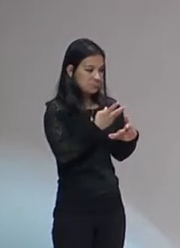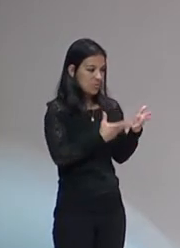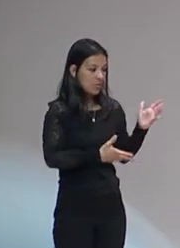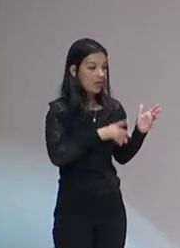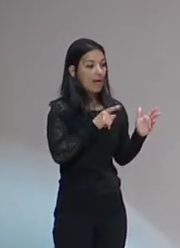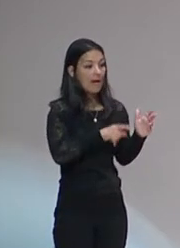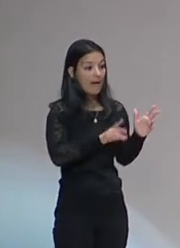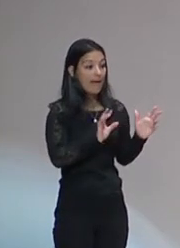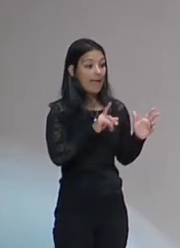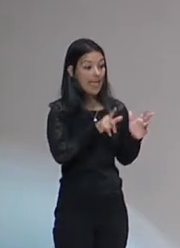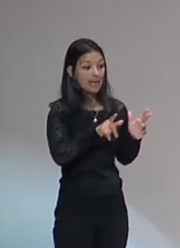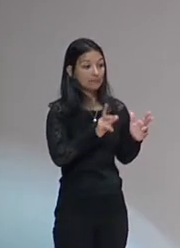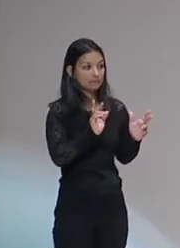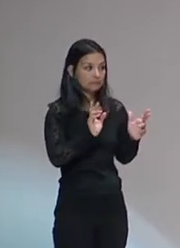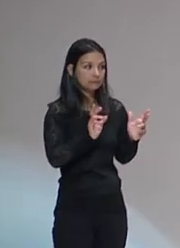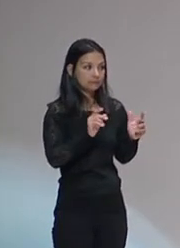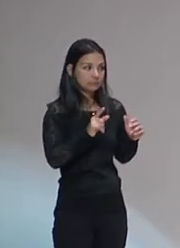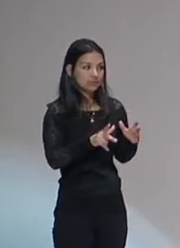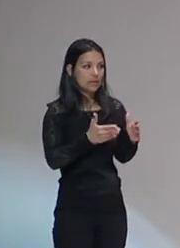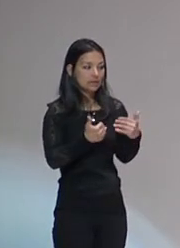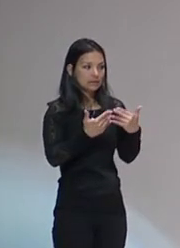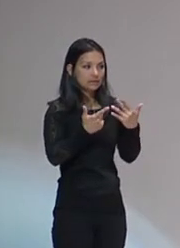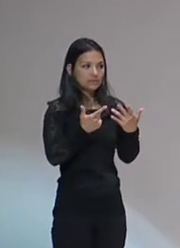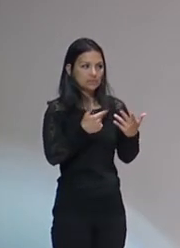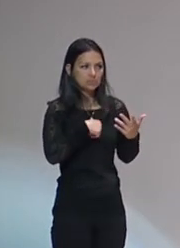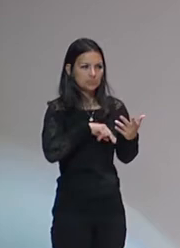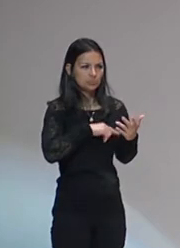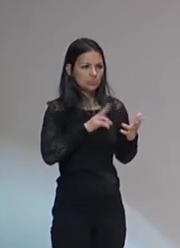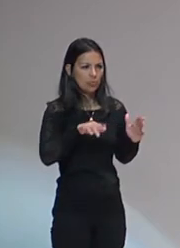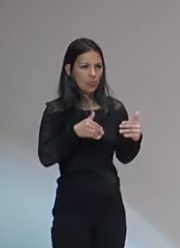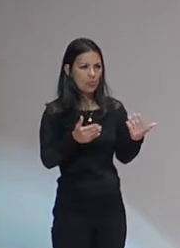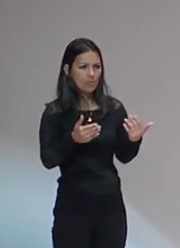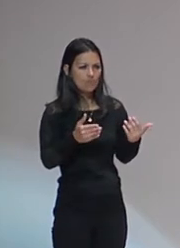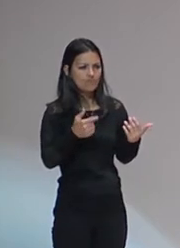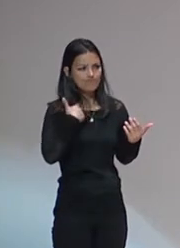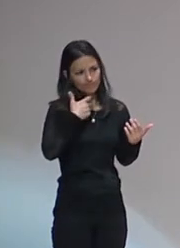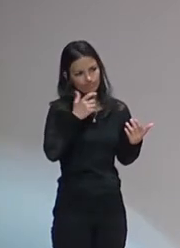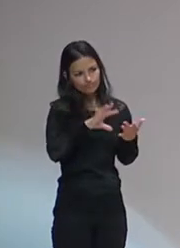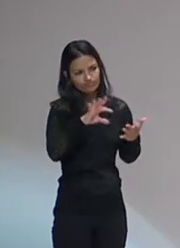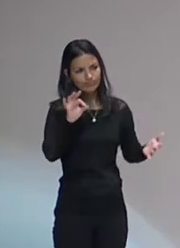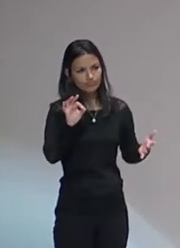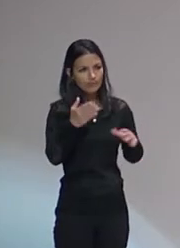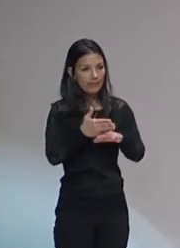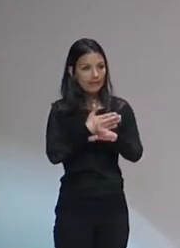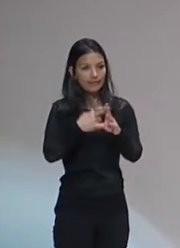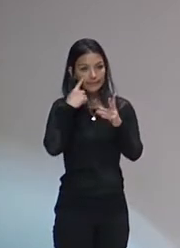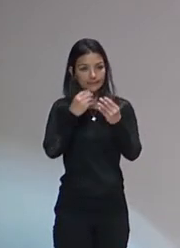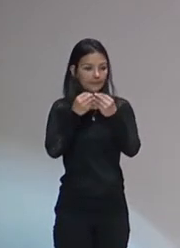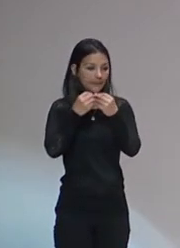rescatar ese prójimo que se ha perdido precisamente en la